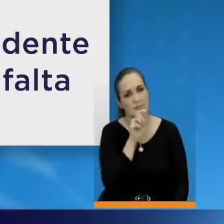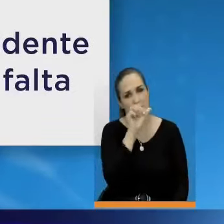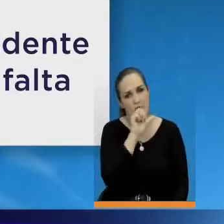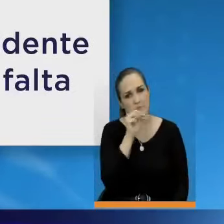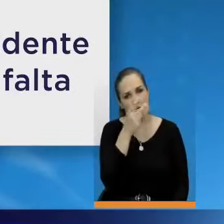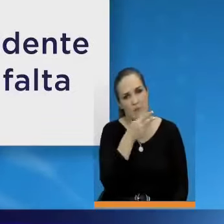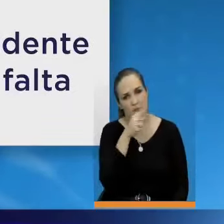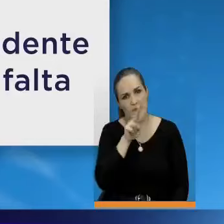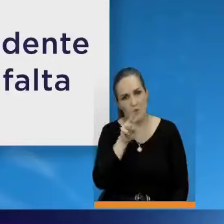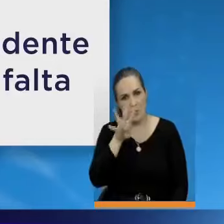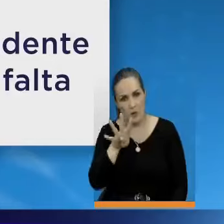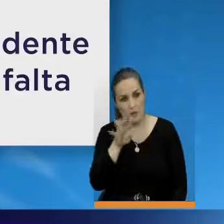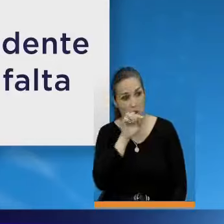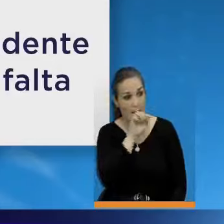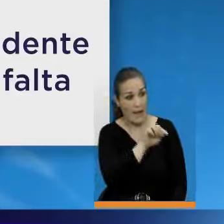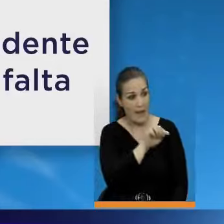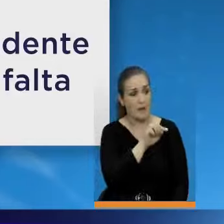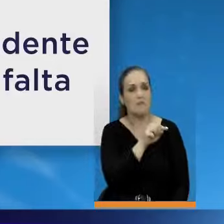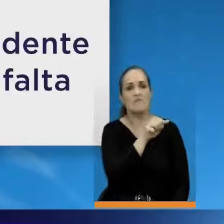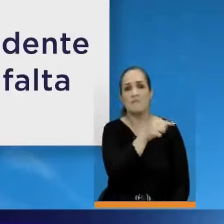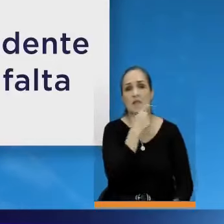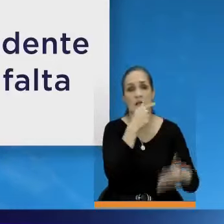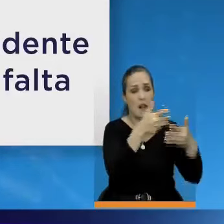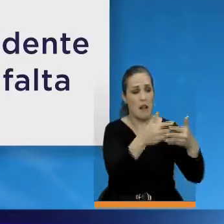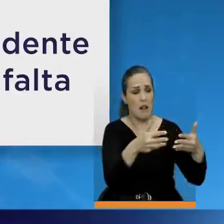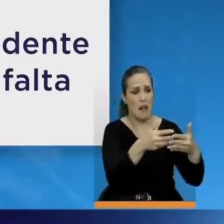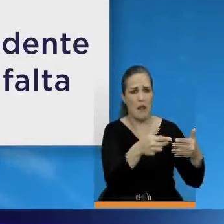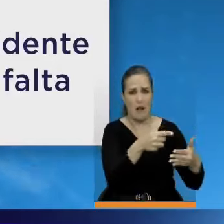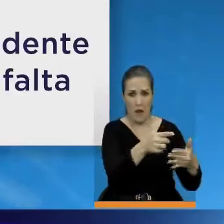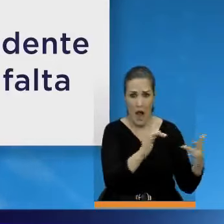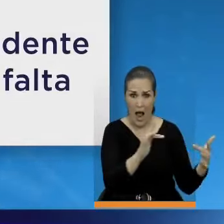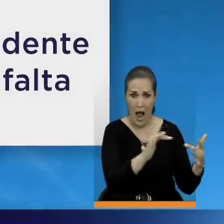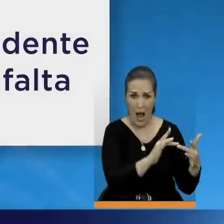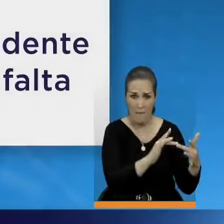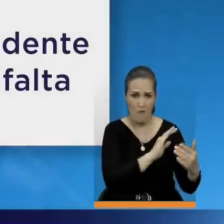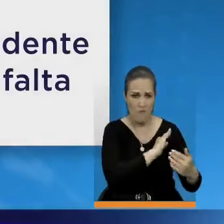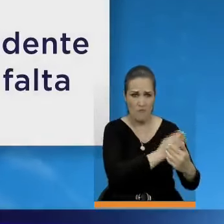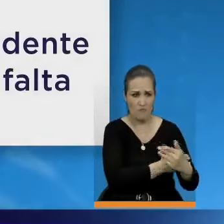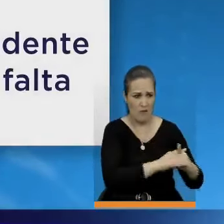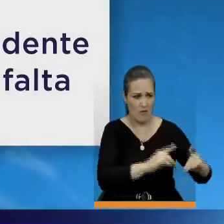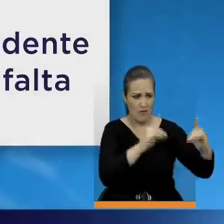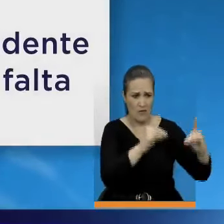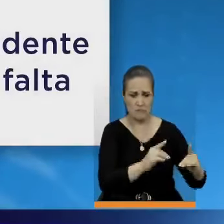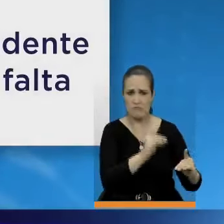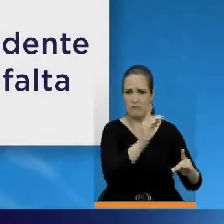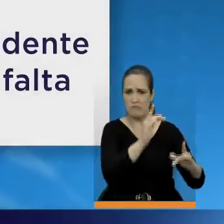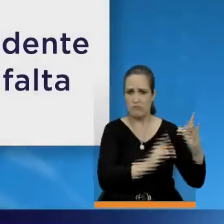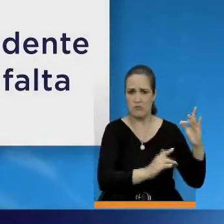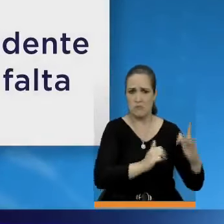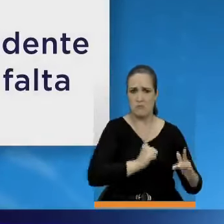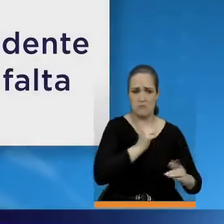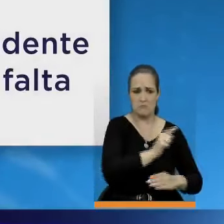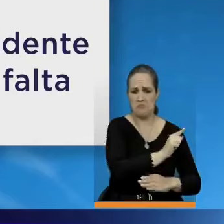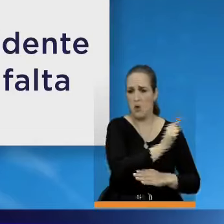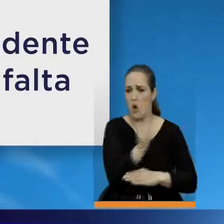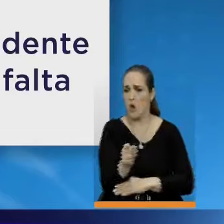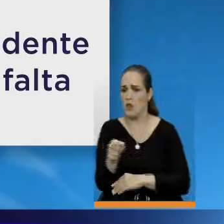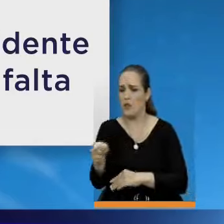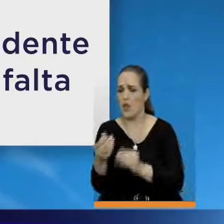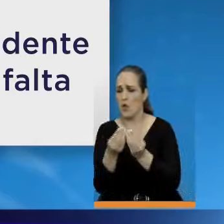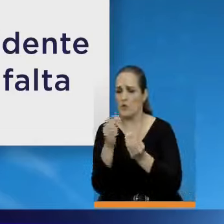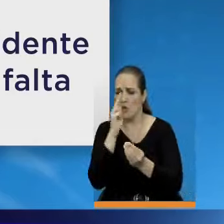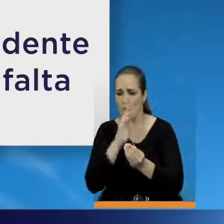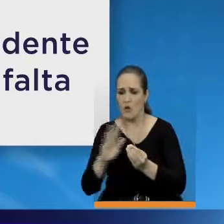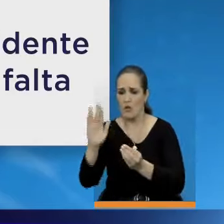2024, mediante la cual, en abuso y o extralimitación de funciones y de forma arbitraria, ordenó al Consejo Nacional Electoral